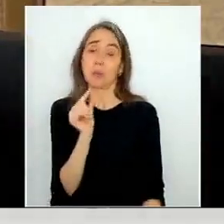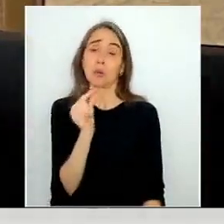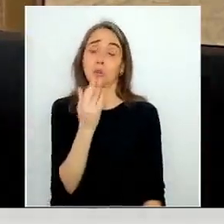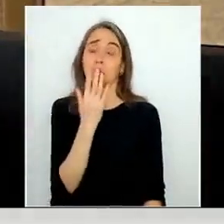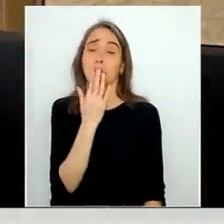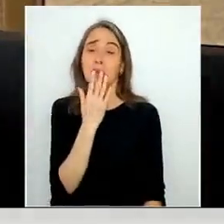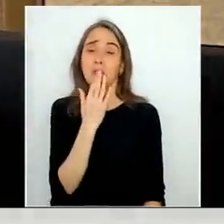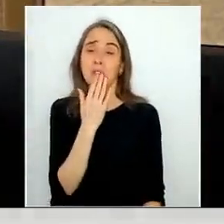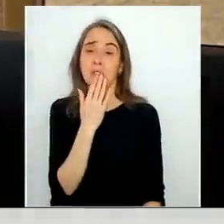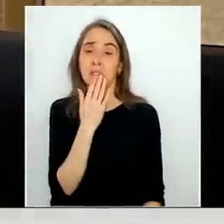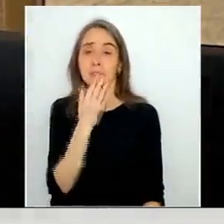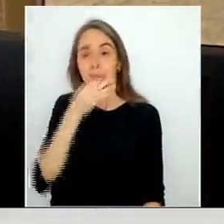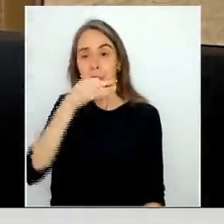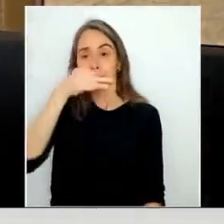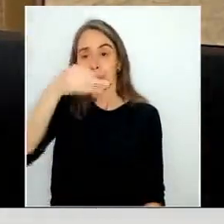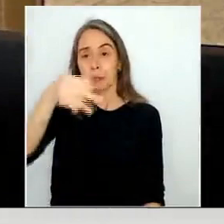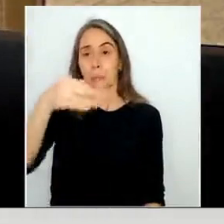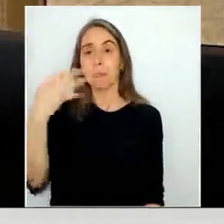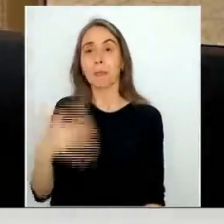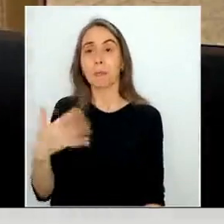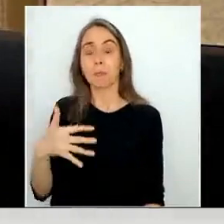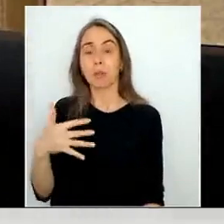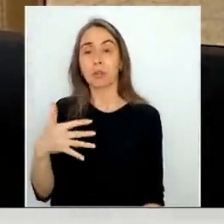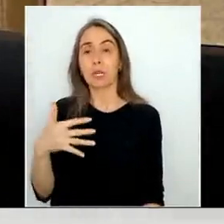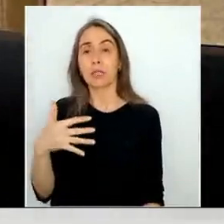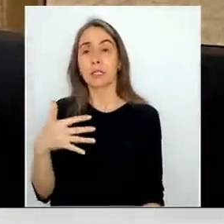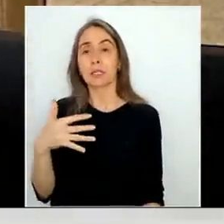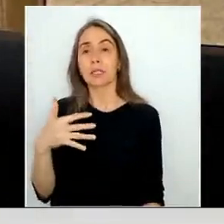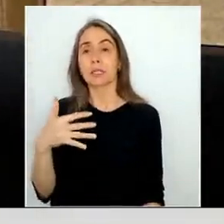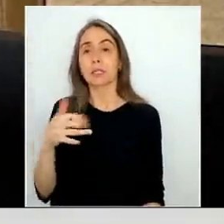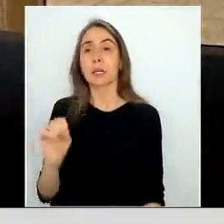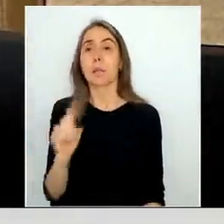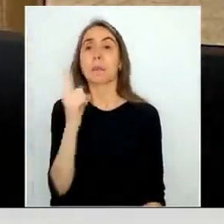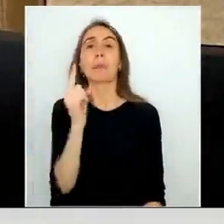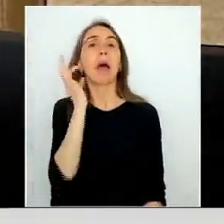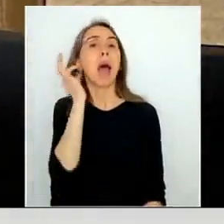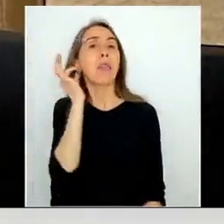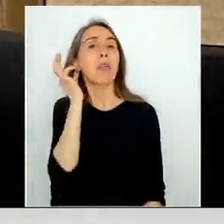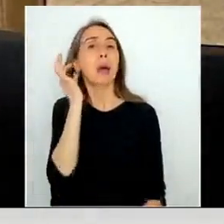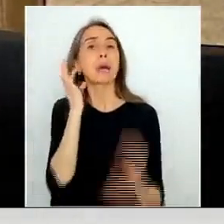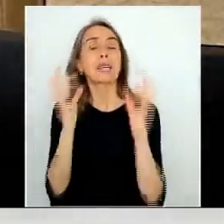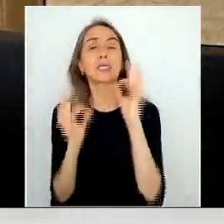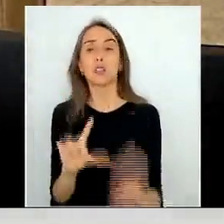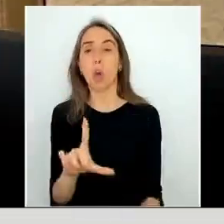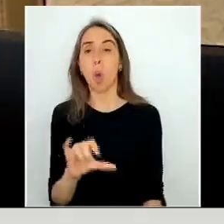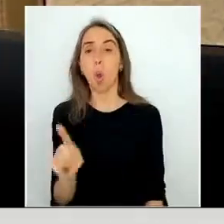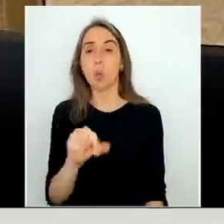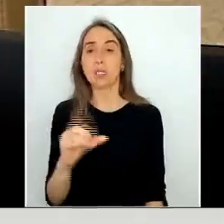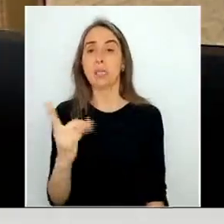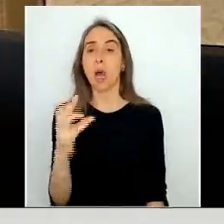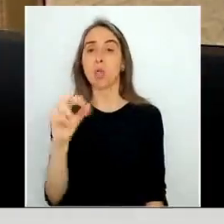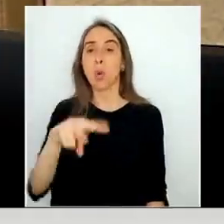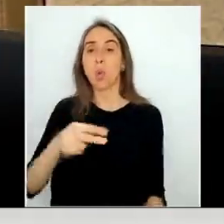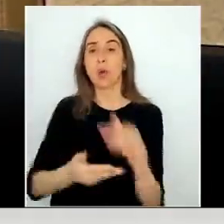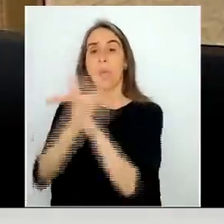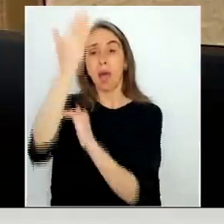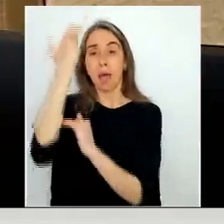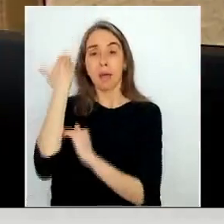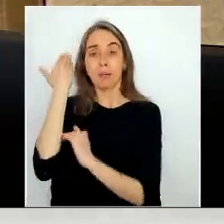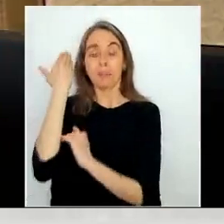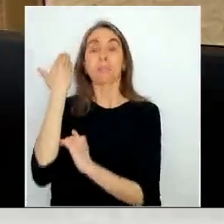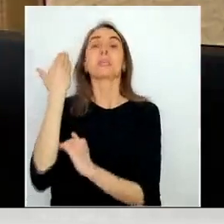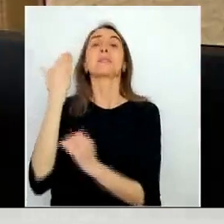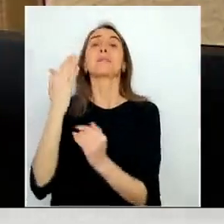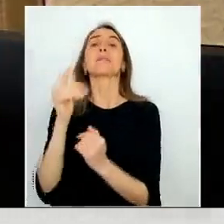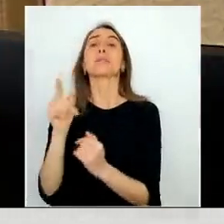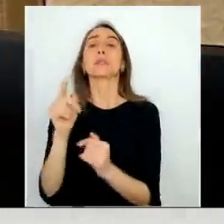señalar la importancia también que tuvo la primera dama la señora Luisa Durán porque fue justamente ella junto con el maestro